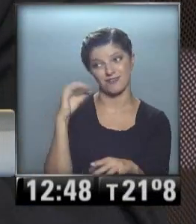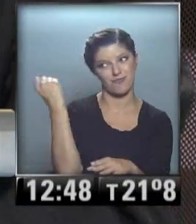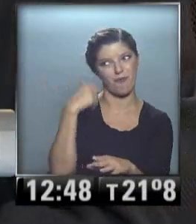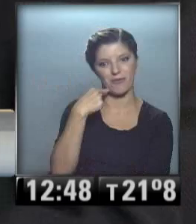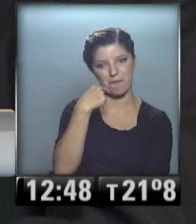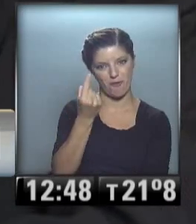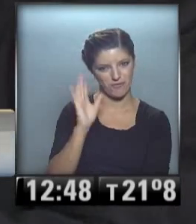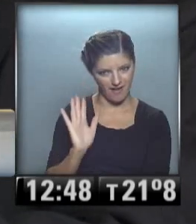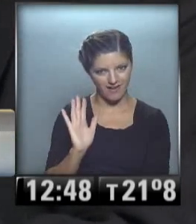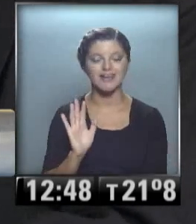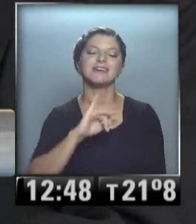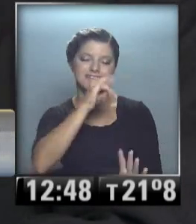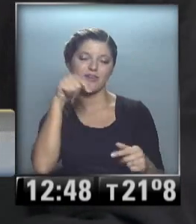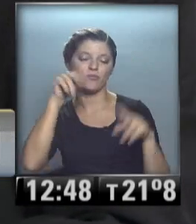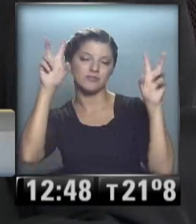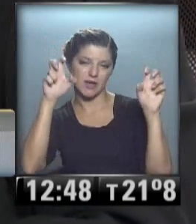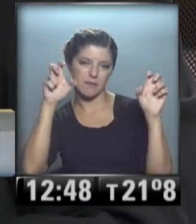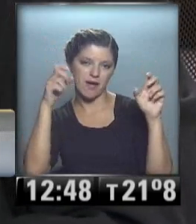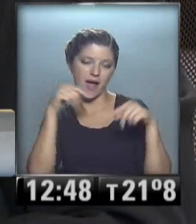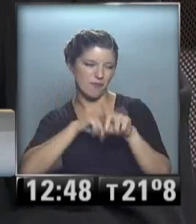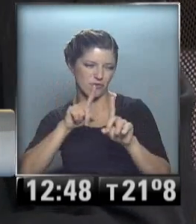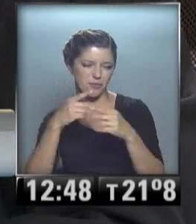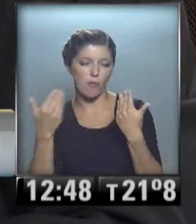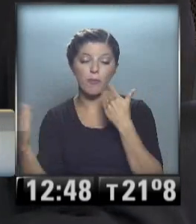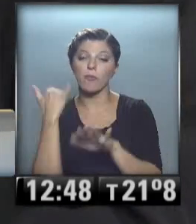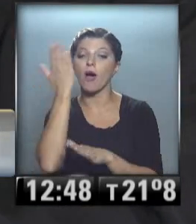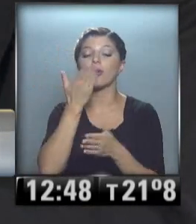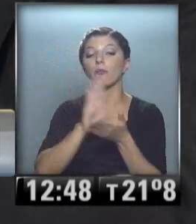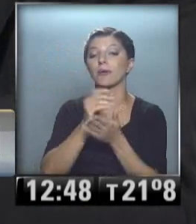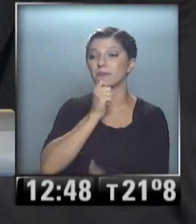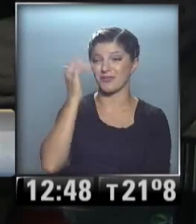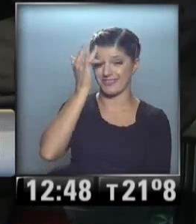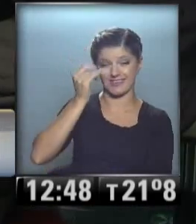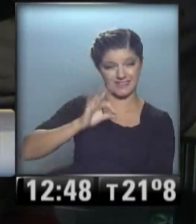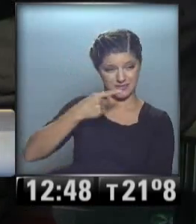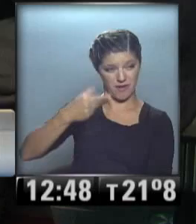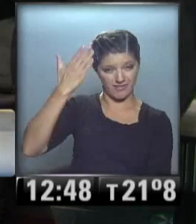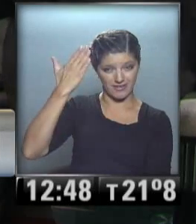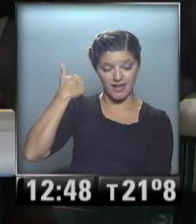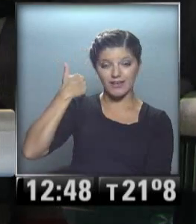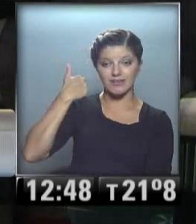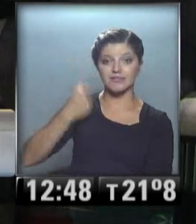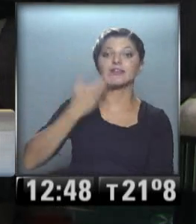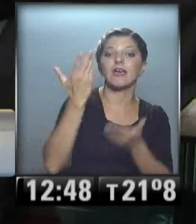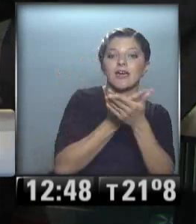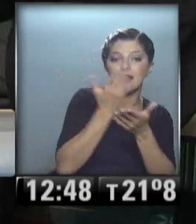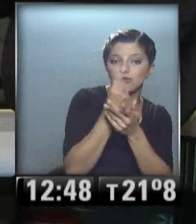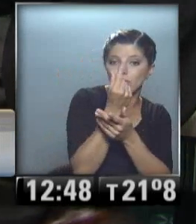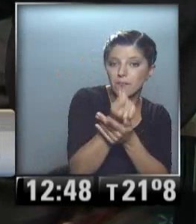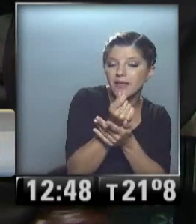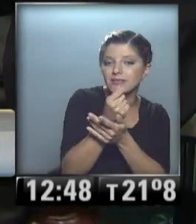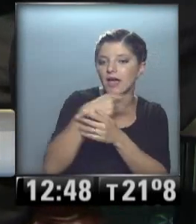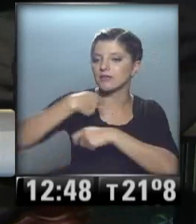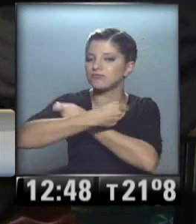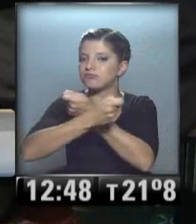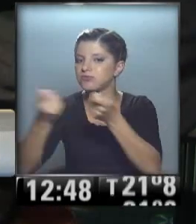digamos, paralelo a este sería el tema de generar, lo que discutíamos para India hace una semana, el tema de generación de riqueza y distribución de riqueza, que claro, no siempre